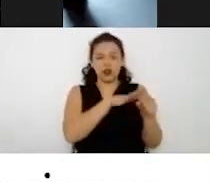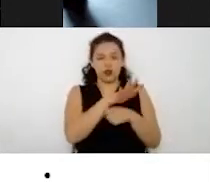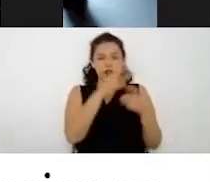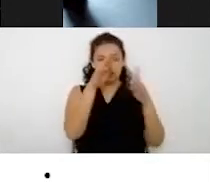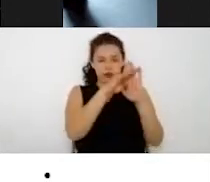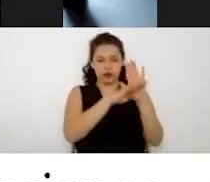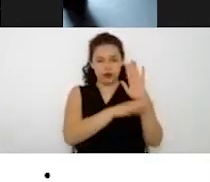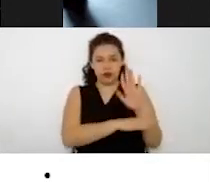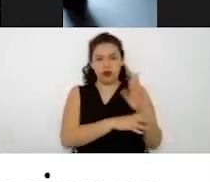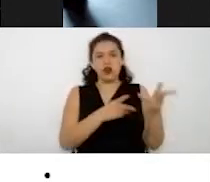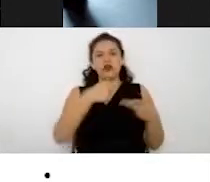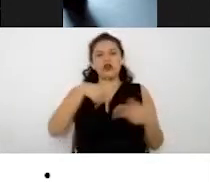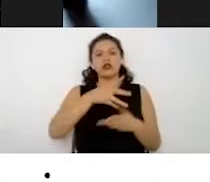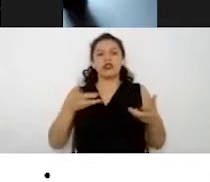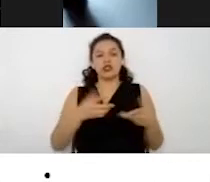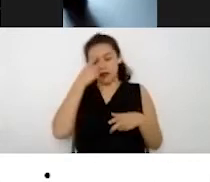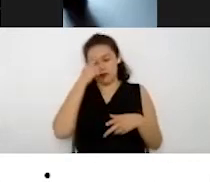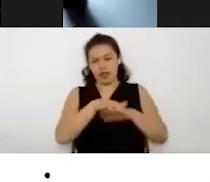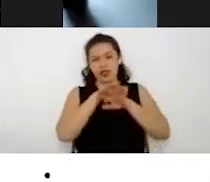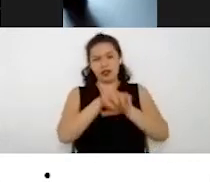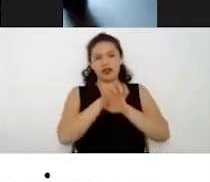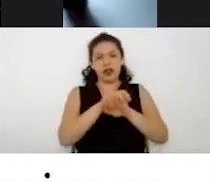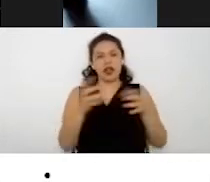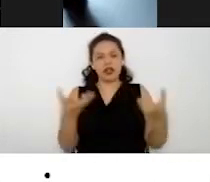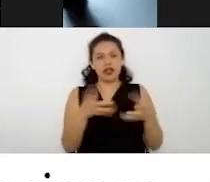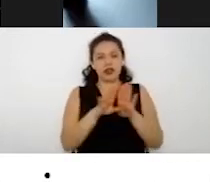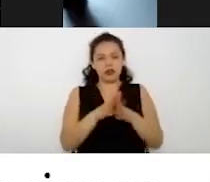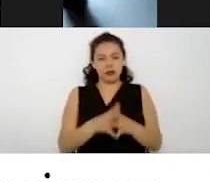¿O cómo procederían ustedes a aplicar una RCP?